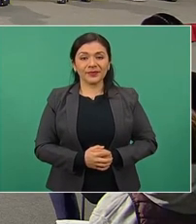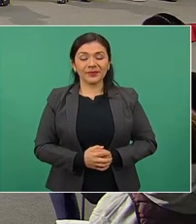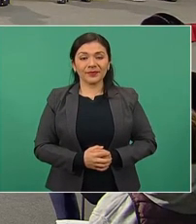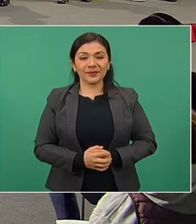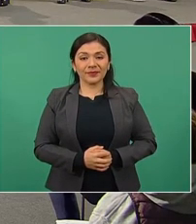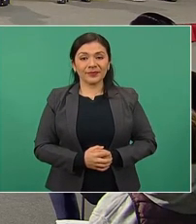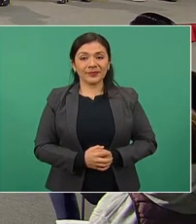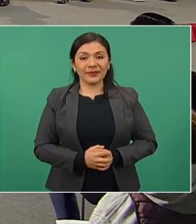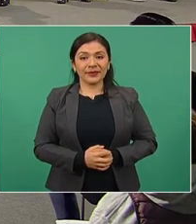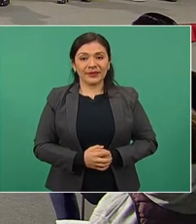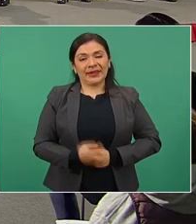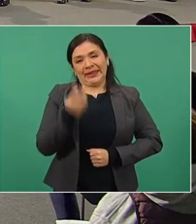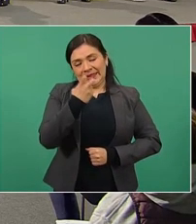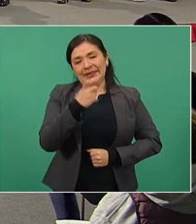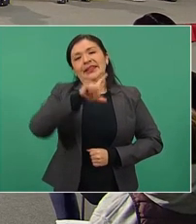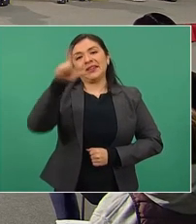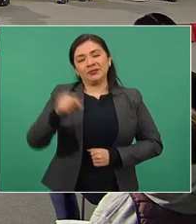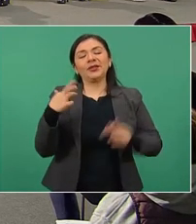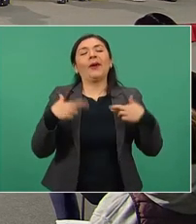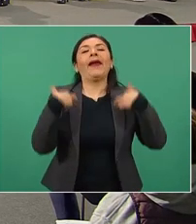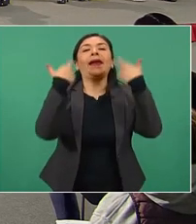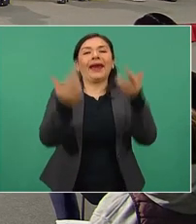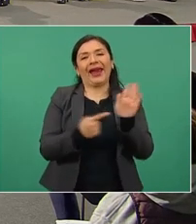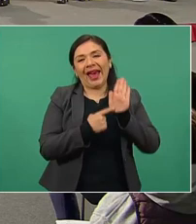Se la voy a mandar de regalo.